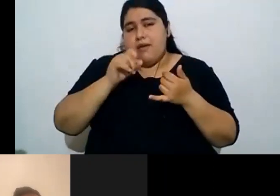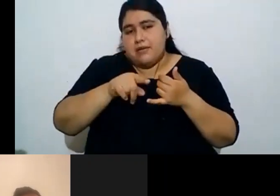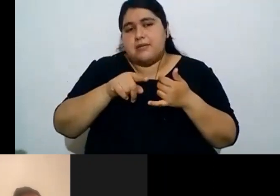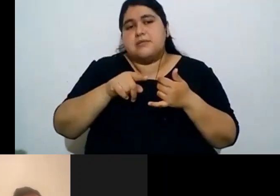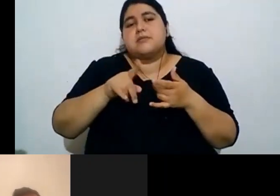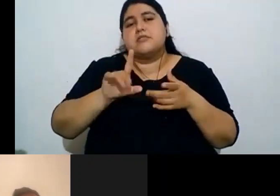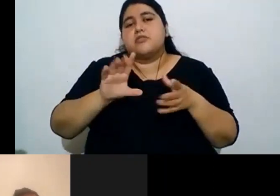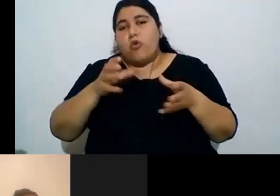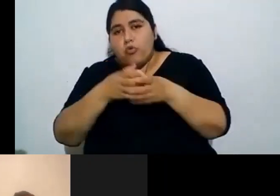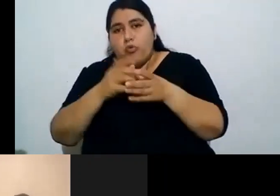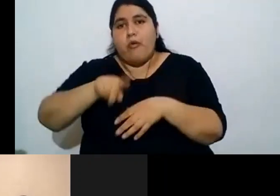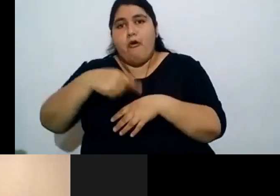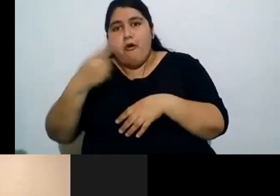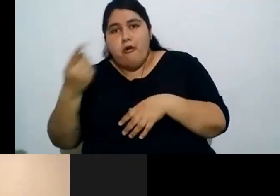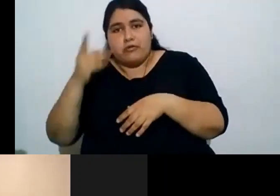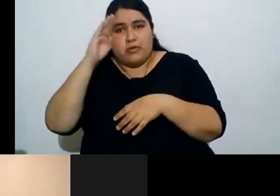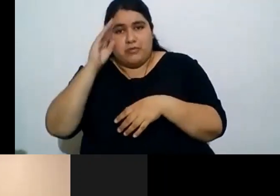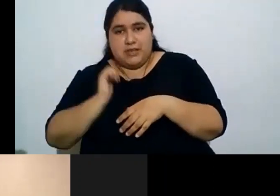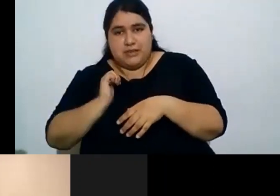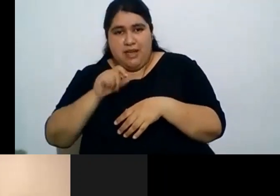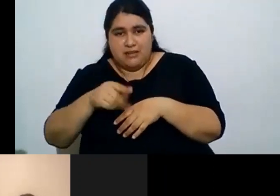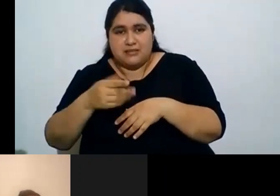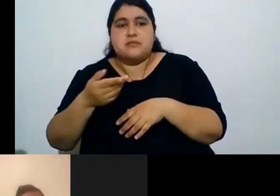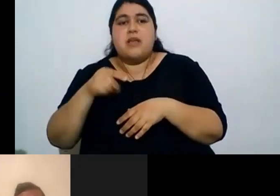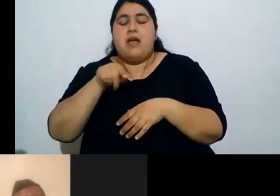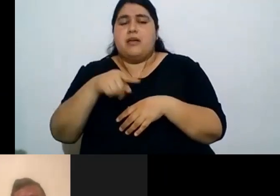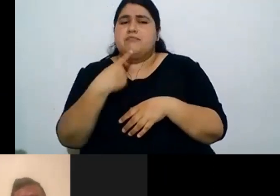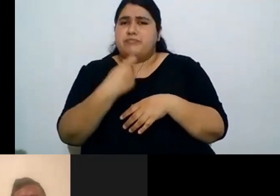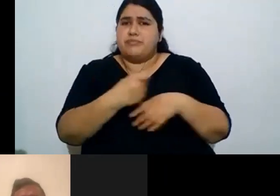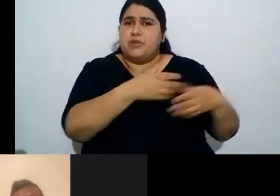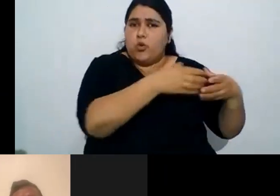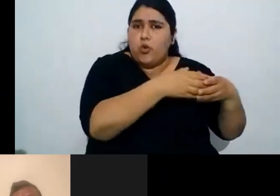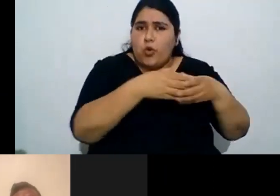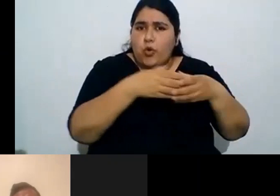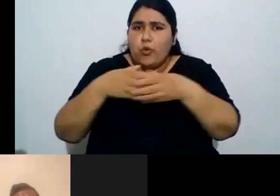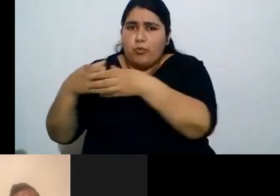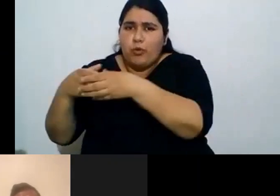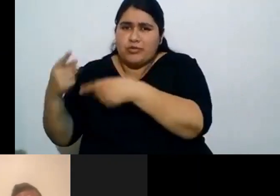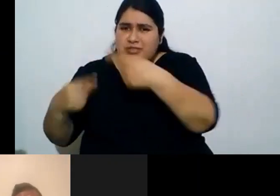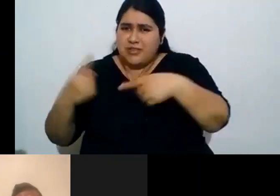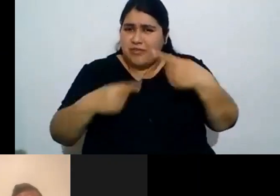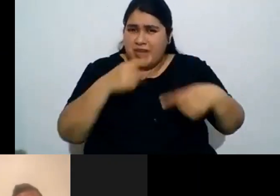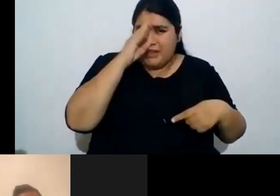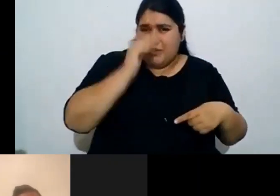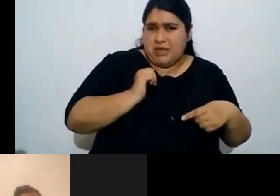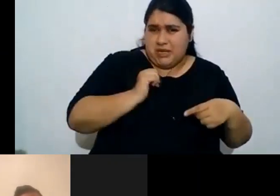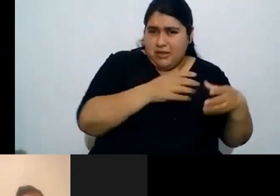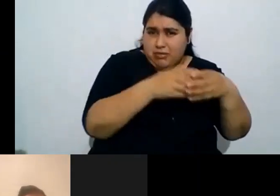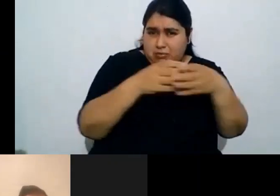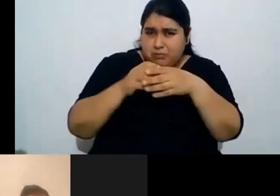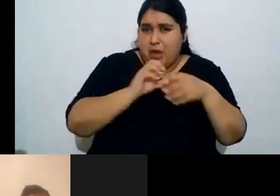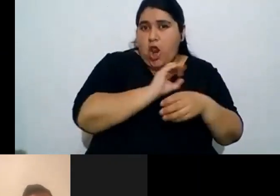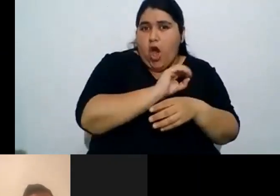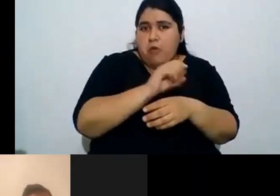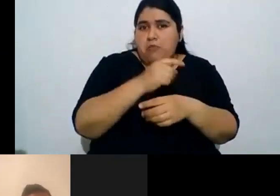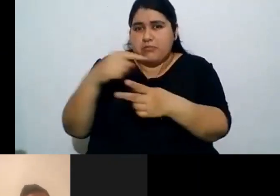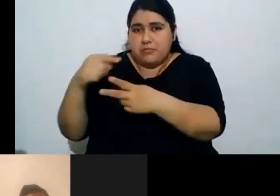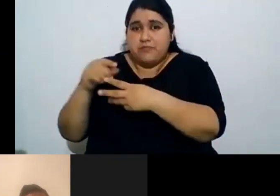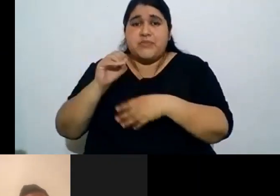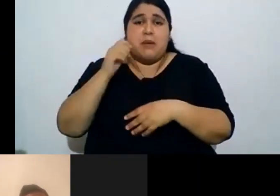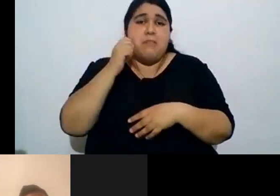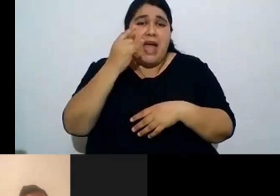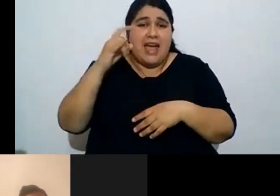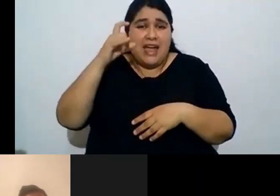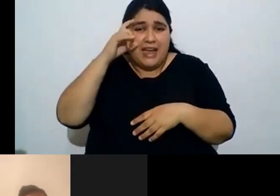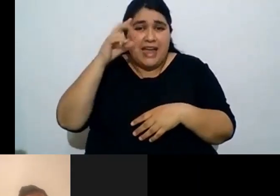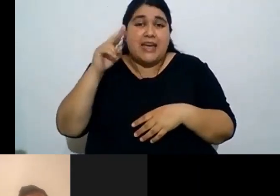ejército. Entonces, si ustedes se dan cuenta, hay varios ejércitos en Colombia así denominados. Las guerrillas, por un